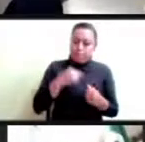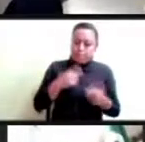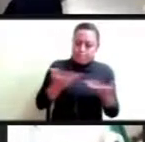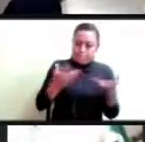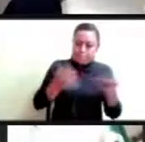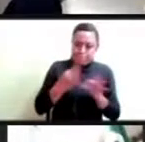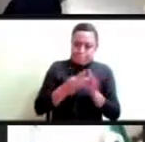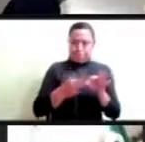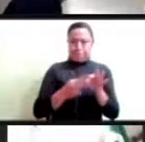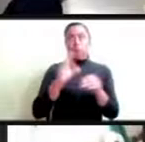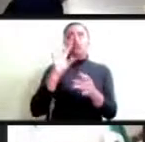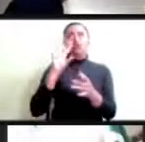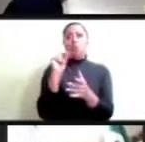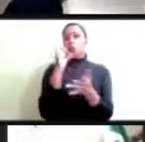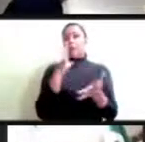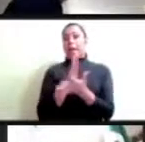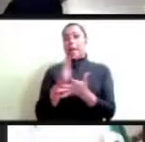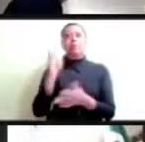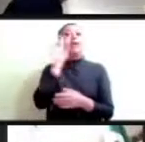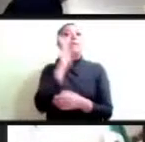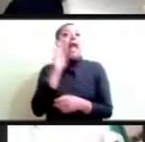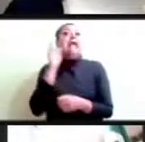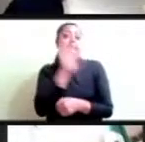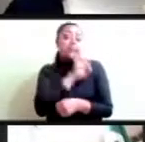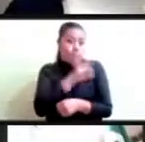posibilidades, hacer las cosas.